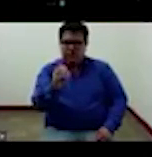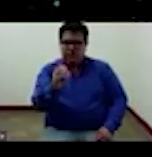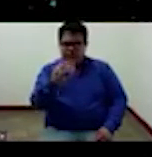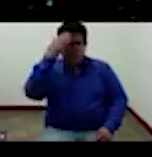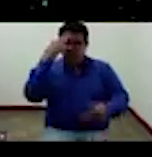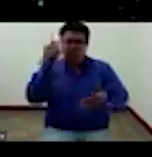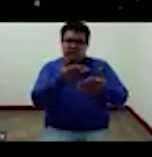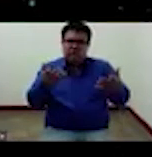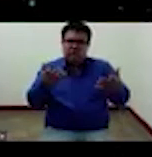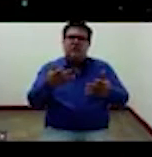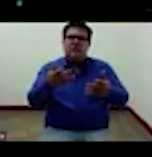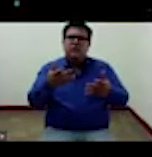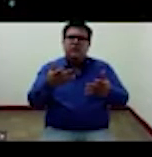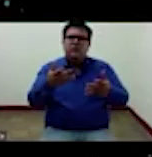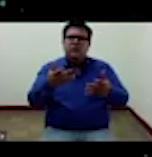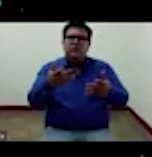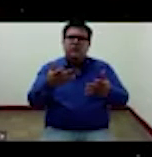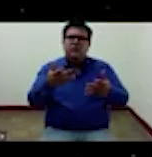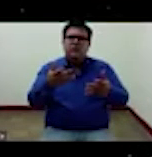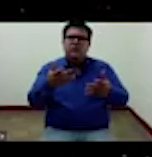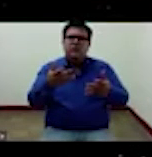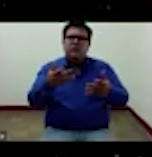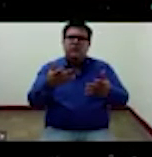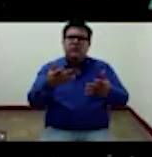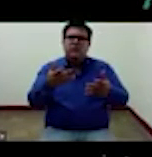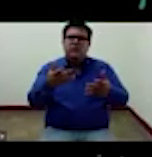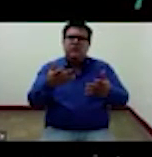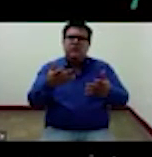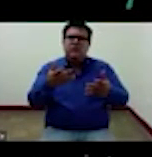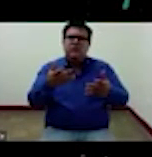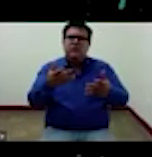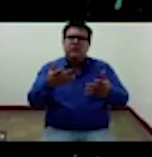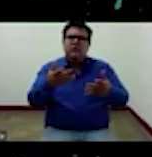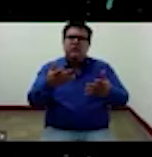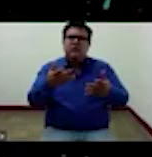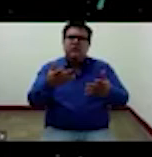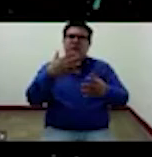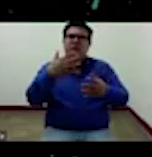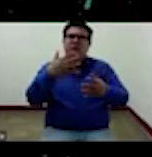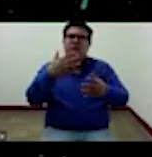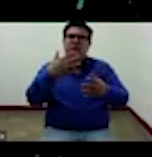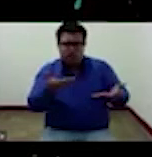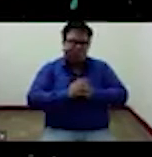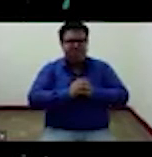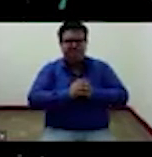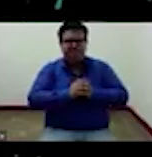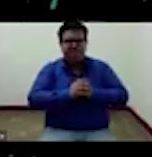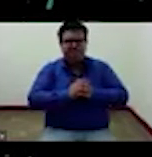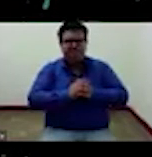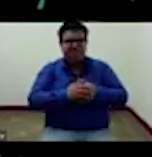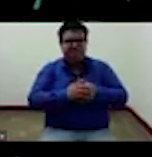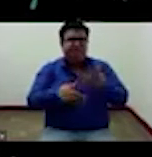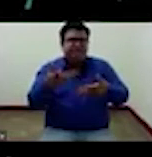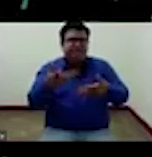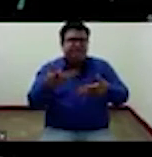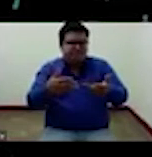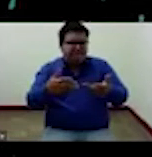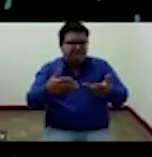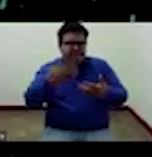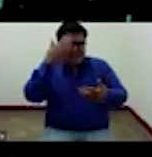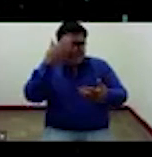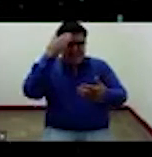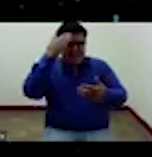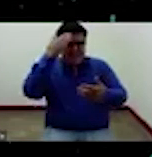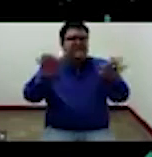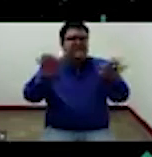entre estruendo y estrépitos. Y a propósito, como una escucha manifiesto, quería comentarles también que a